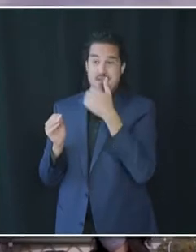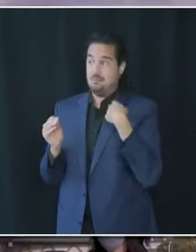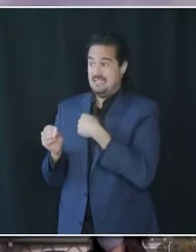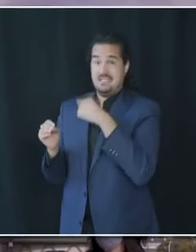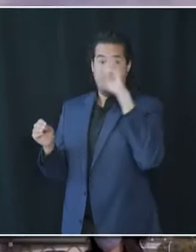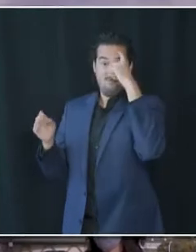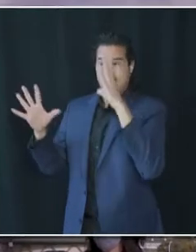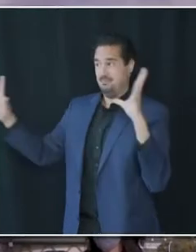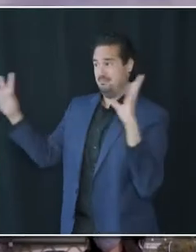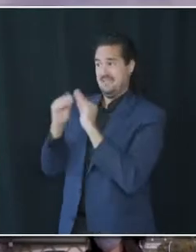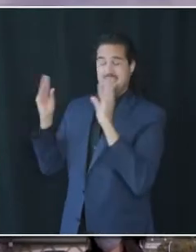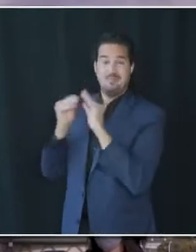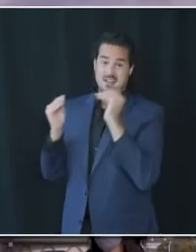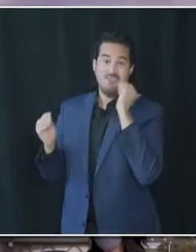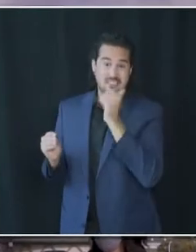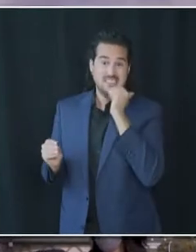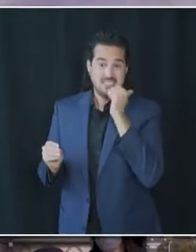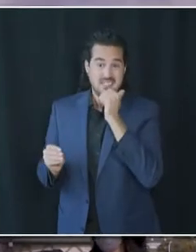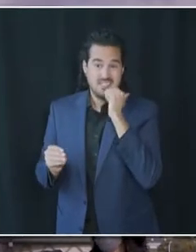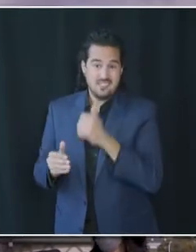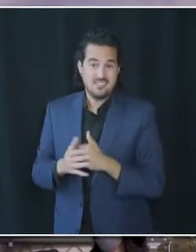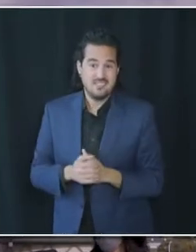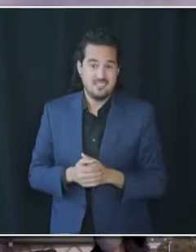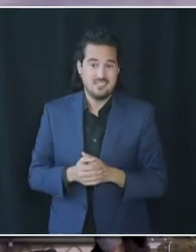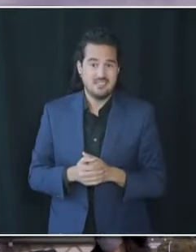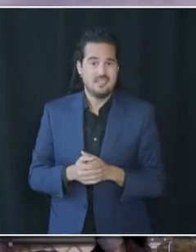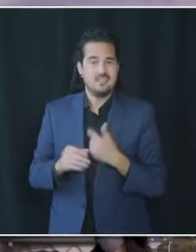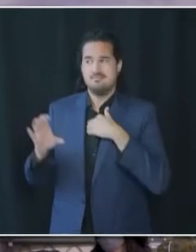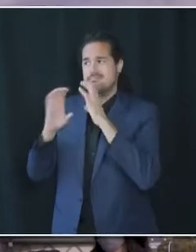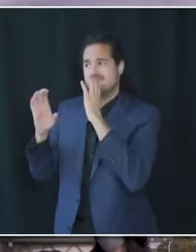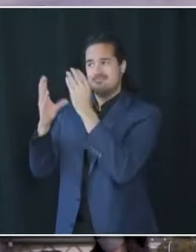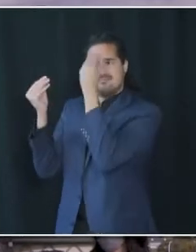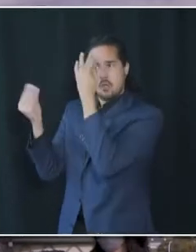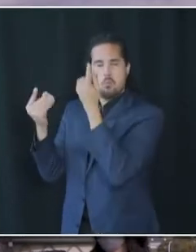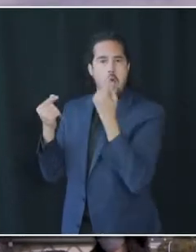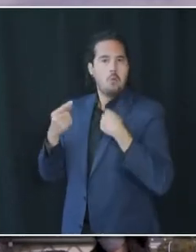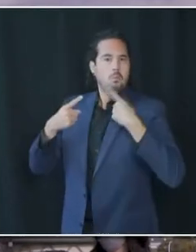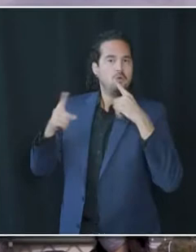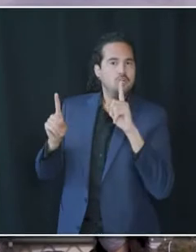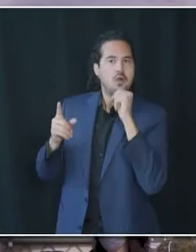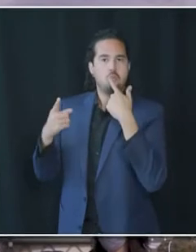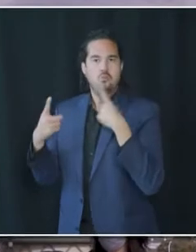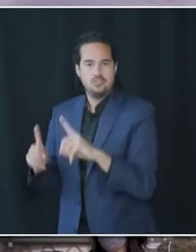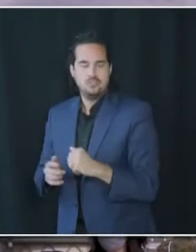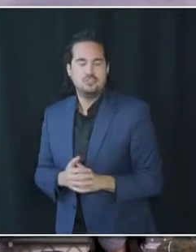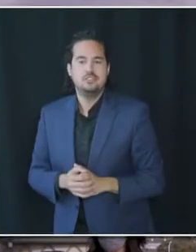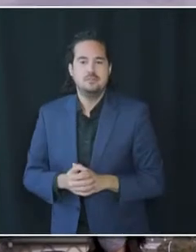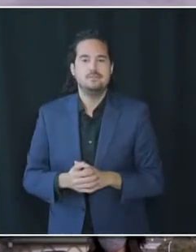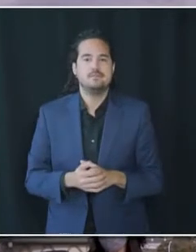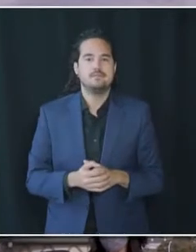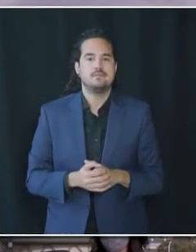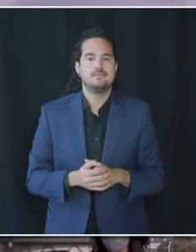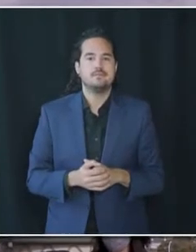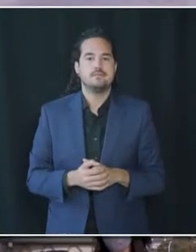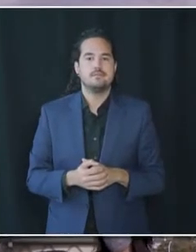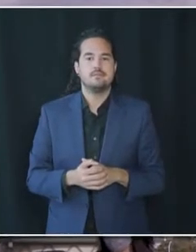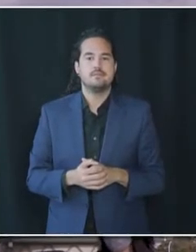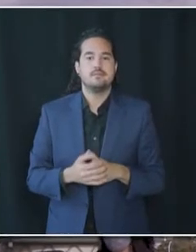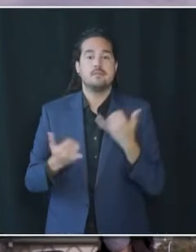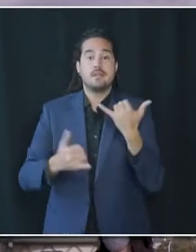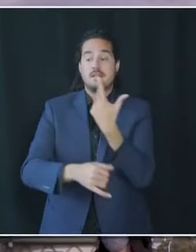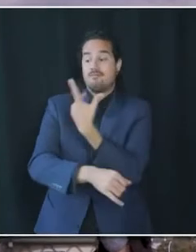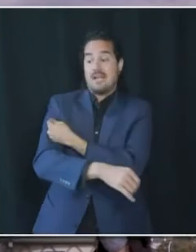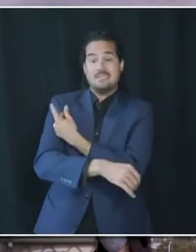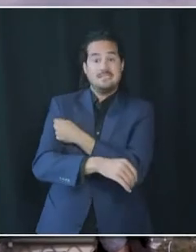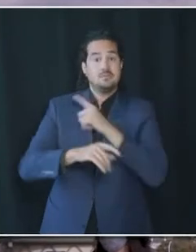encuesta ayer dos encuestas muestran que ha fungido pobremente a